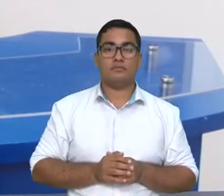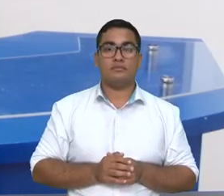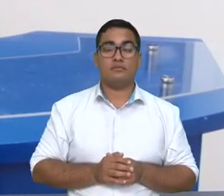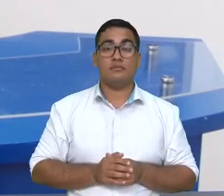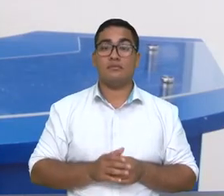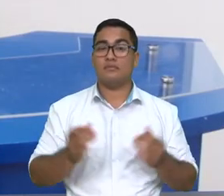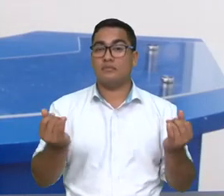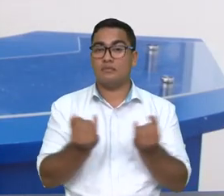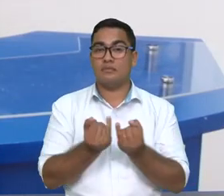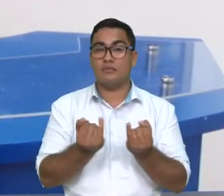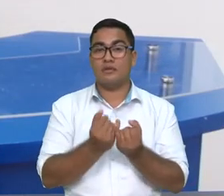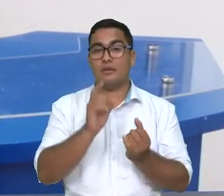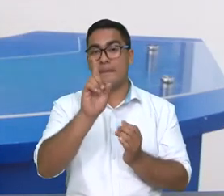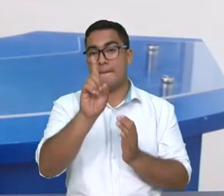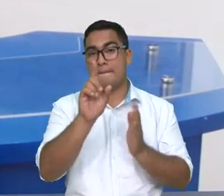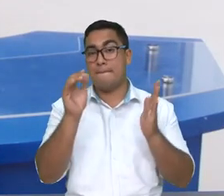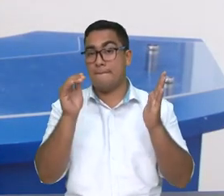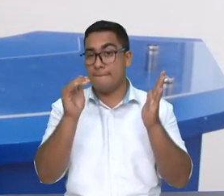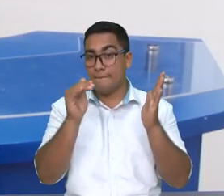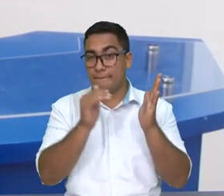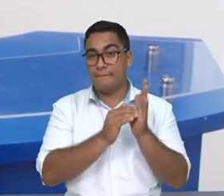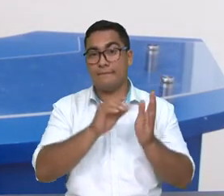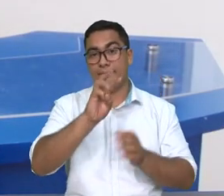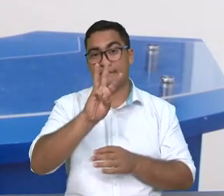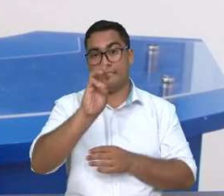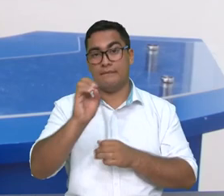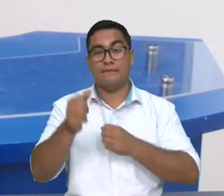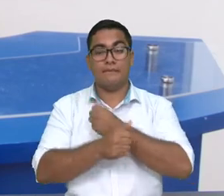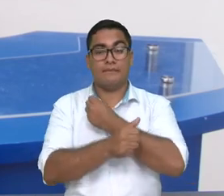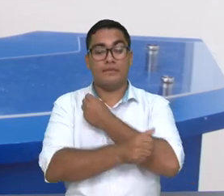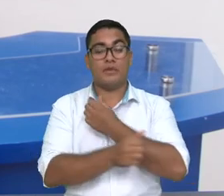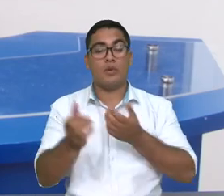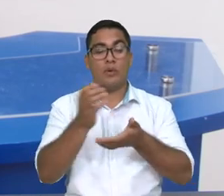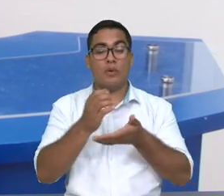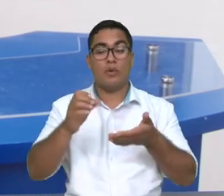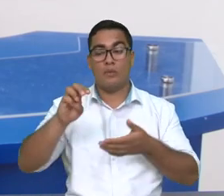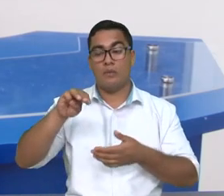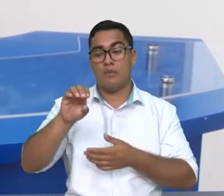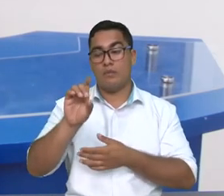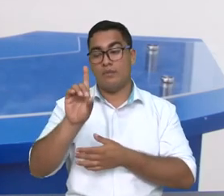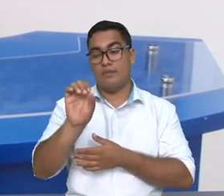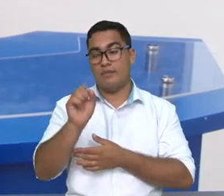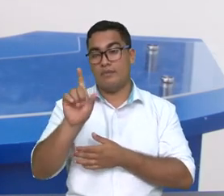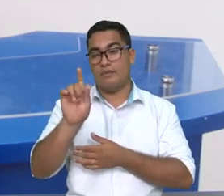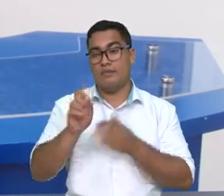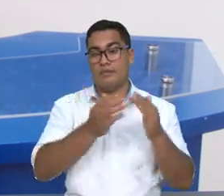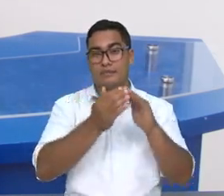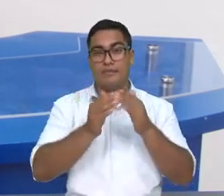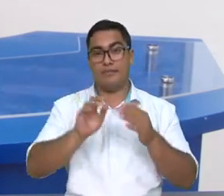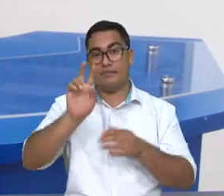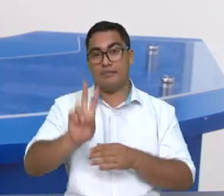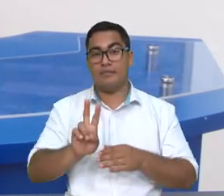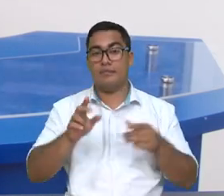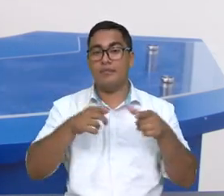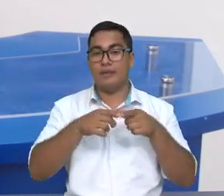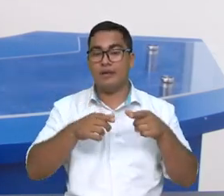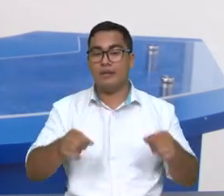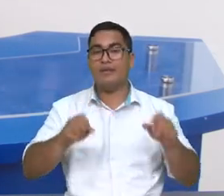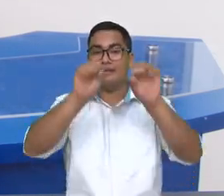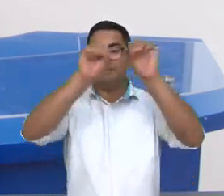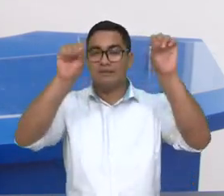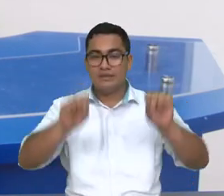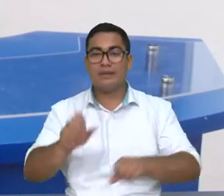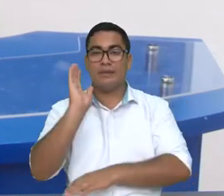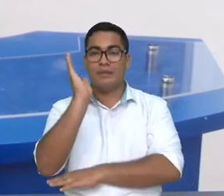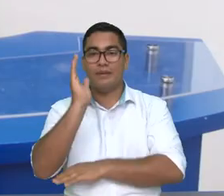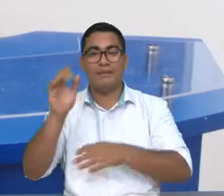De igual manera, 1.030 alumnos del Colegio Modesto Armijo del Distrito 2 de Managua participaron en las charlas educativas y prácticas